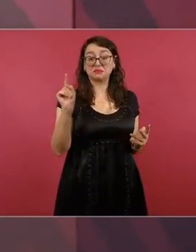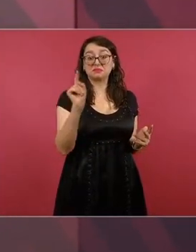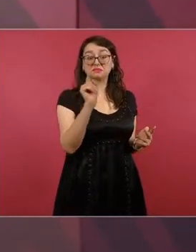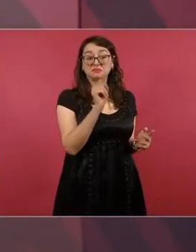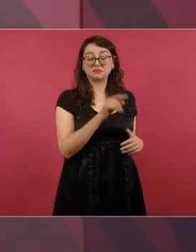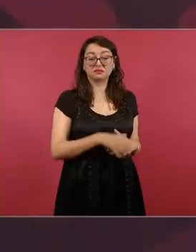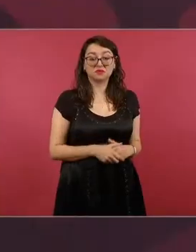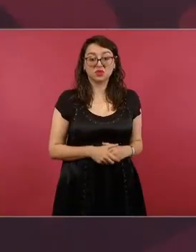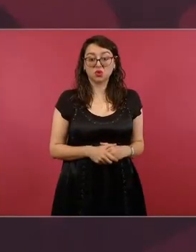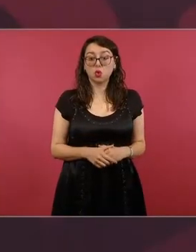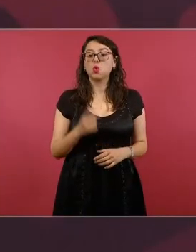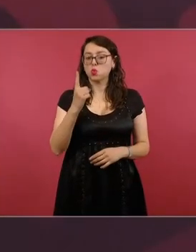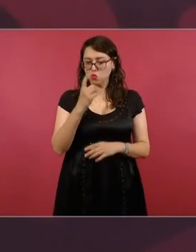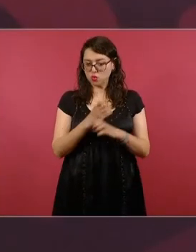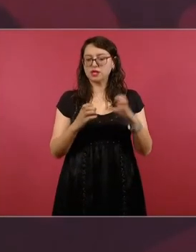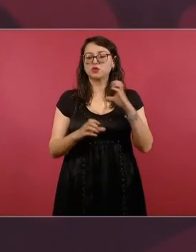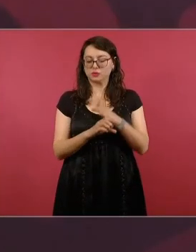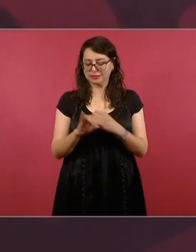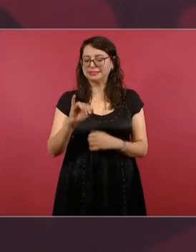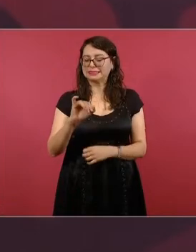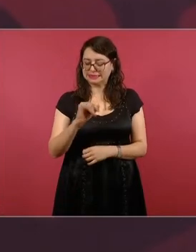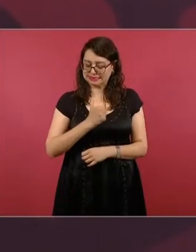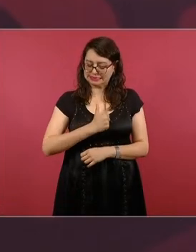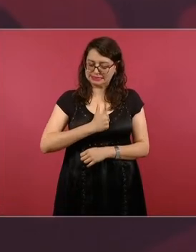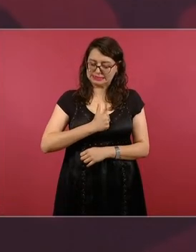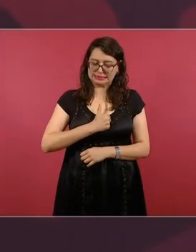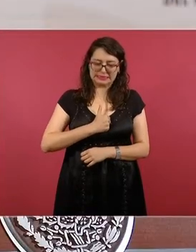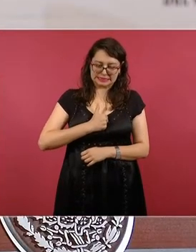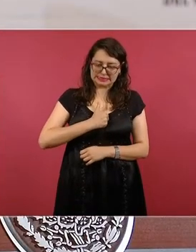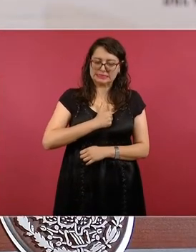mucho es el que